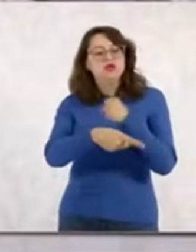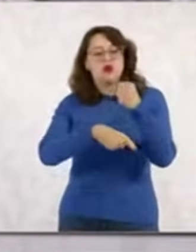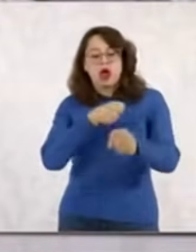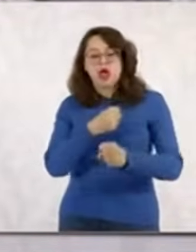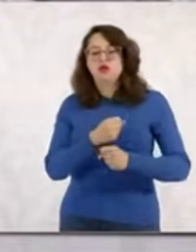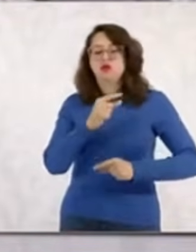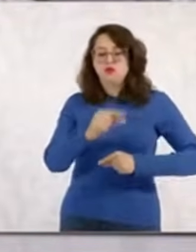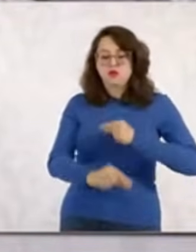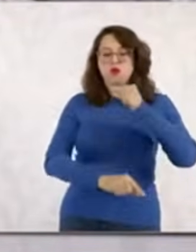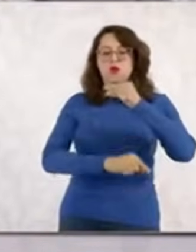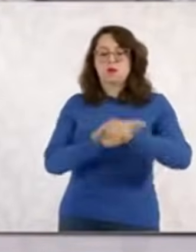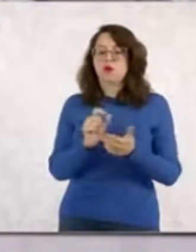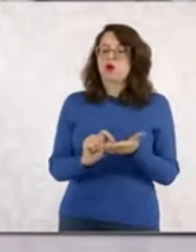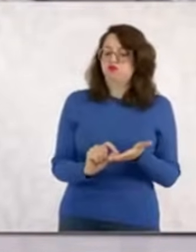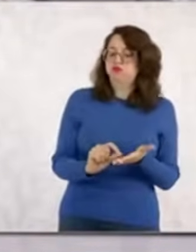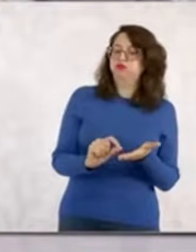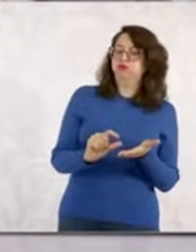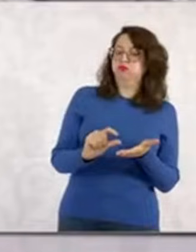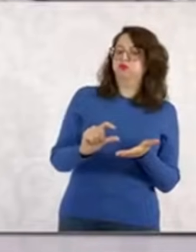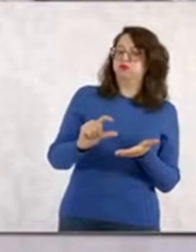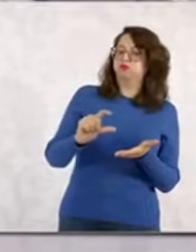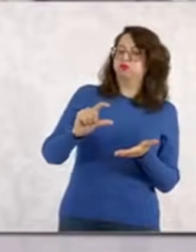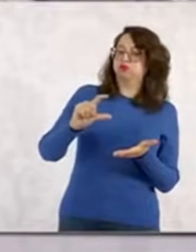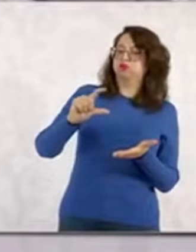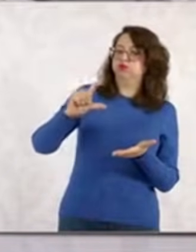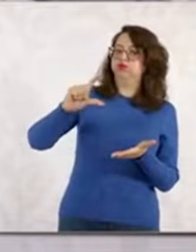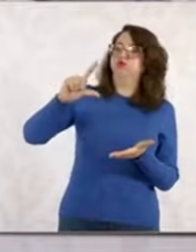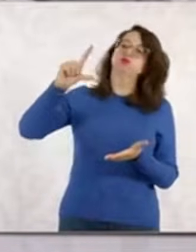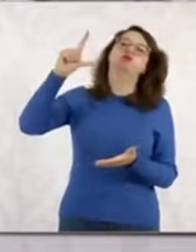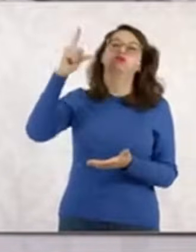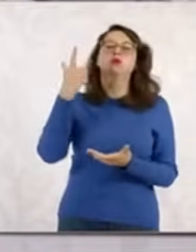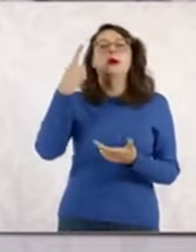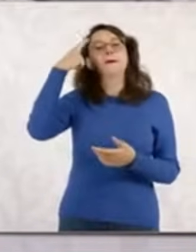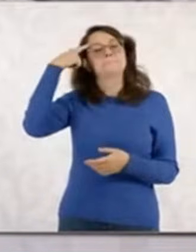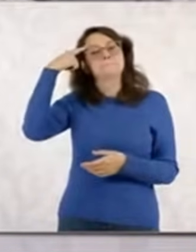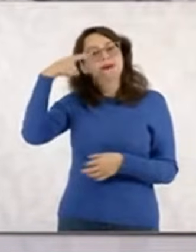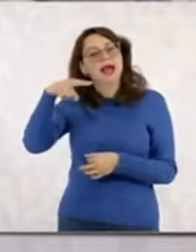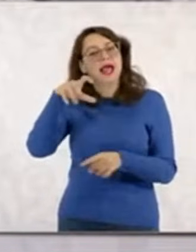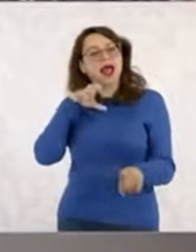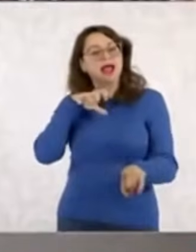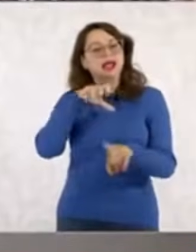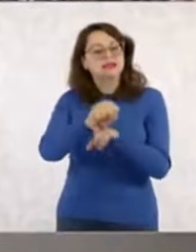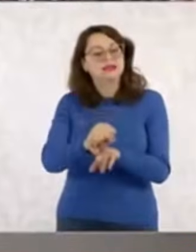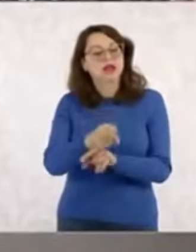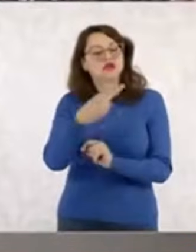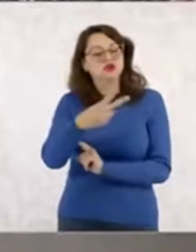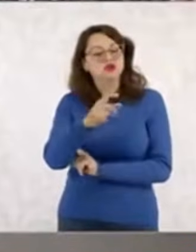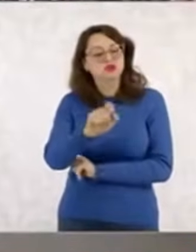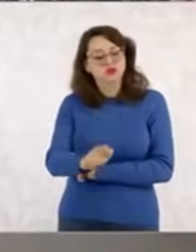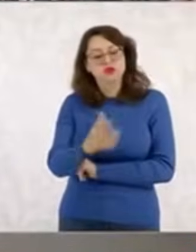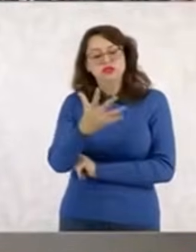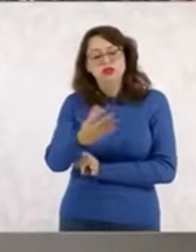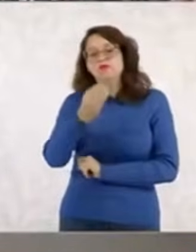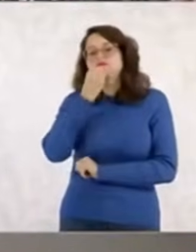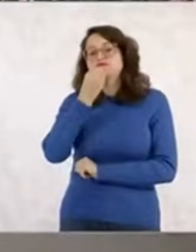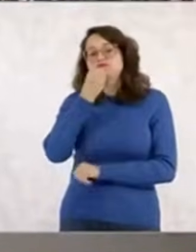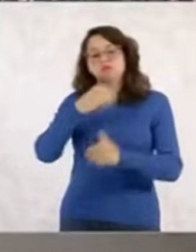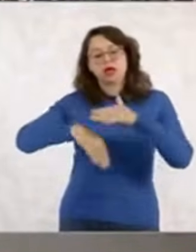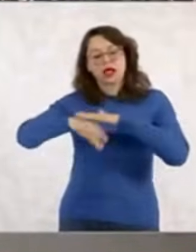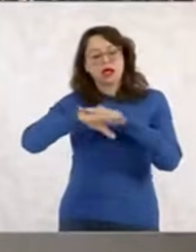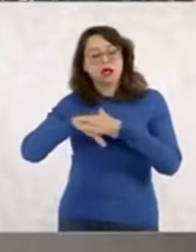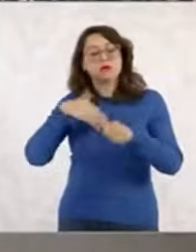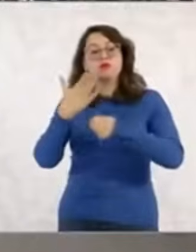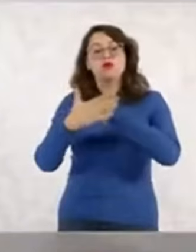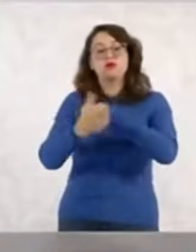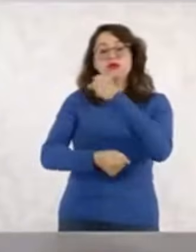básicas. En el 2026 van a ser 1.8, ¿no? Con el 13% de aumento,